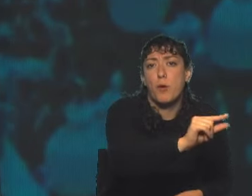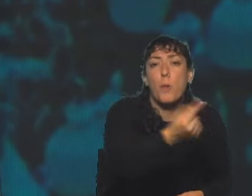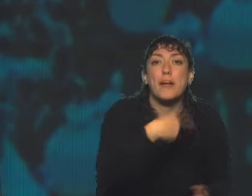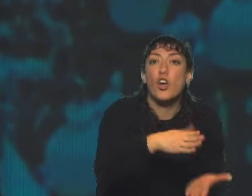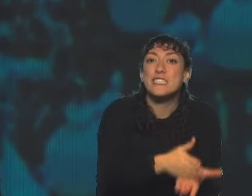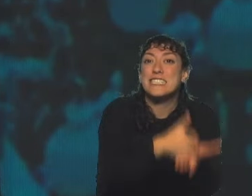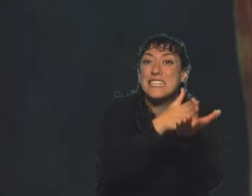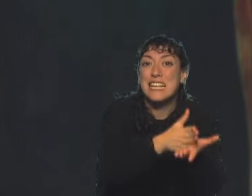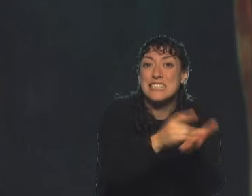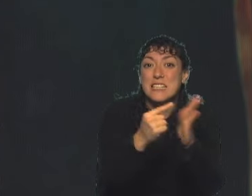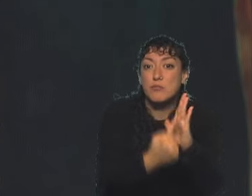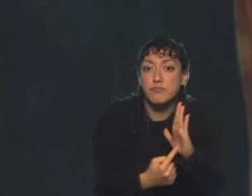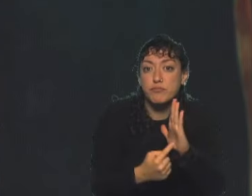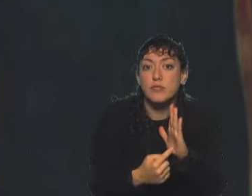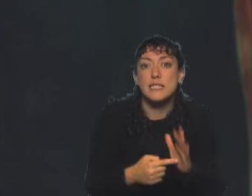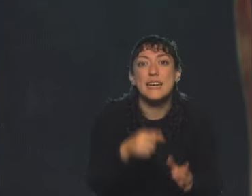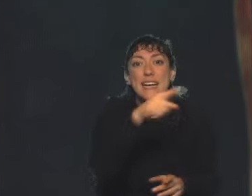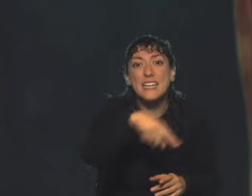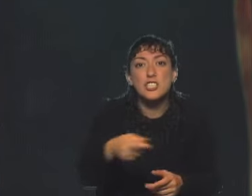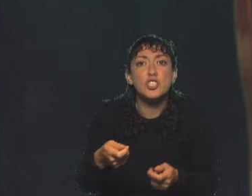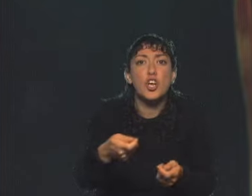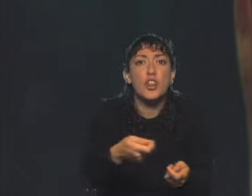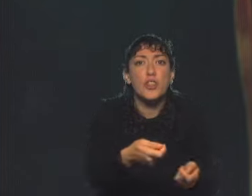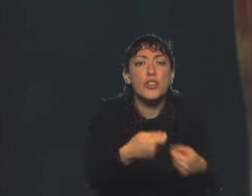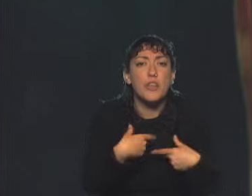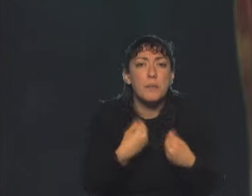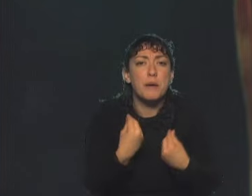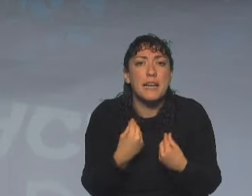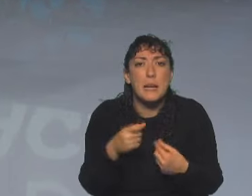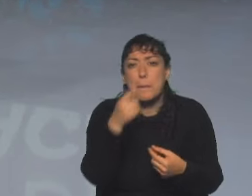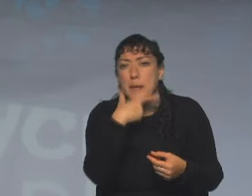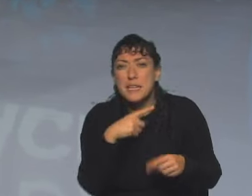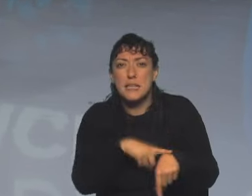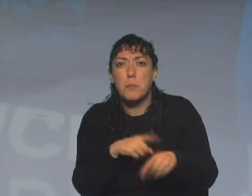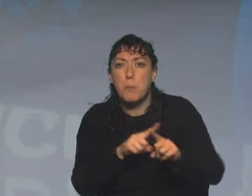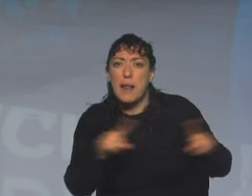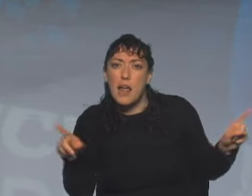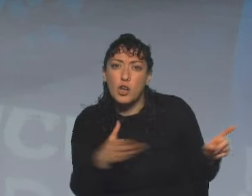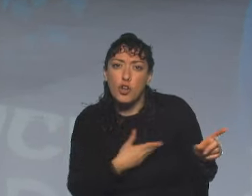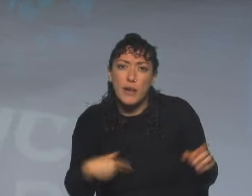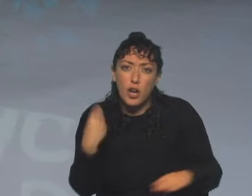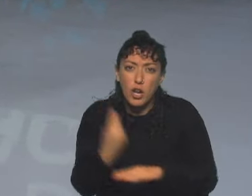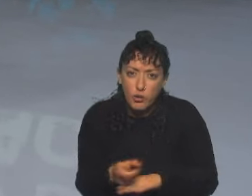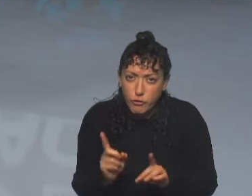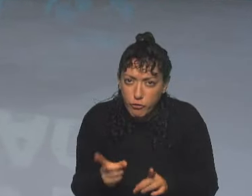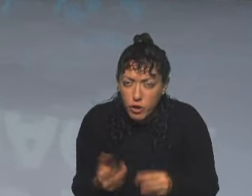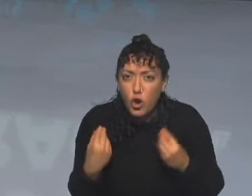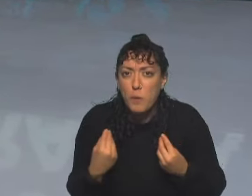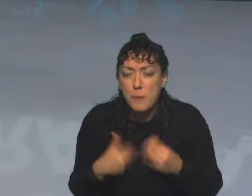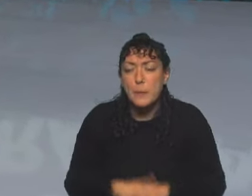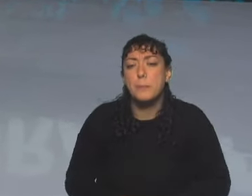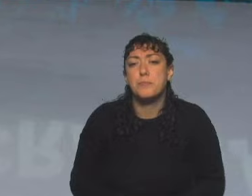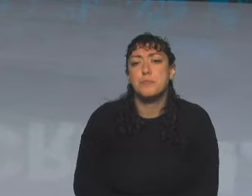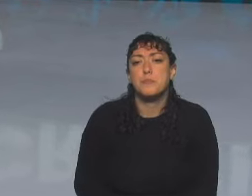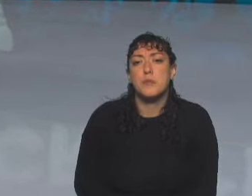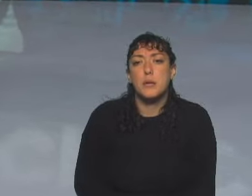¿Pero por qué ellos se entregaron ese dinero? ¿Solamente para que Macri dure un rato más? Bueno, aparentemente es